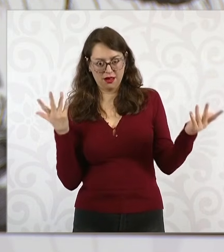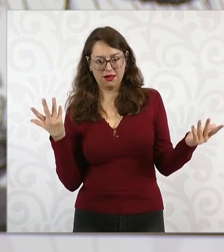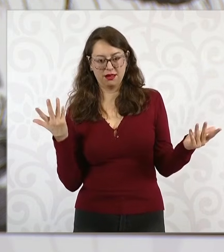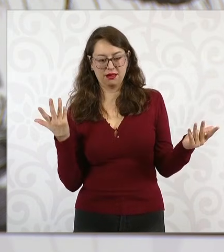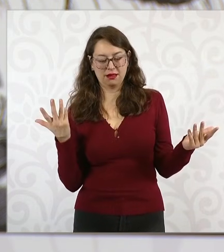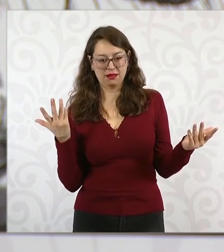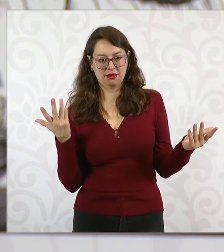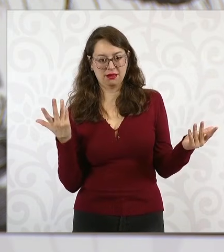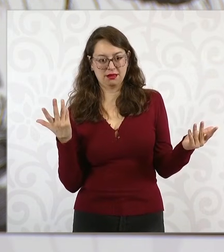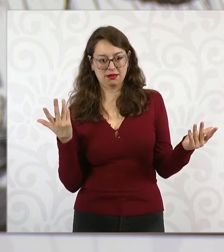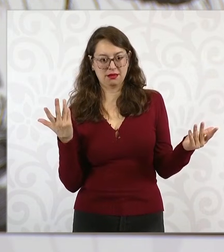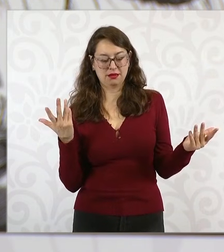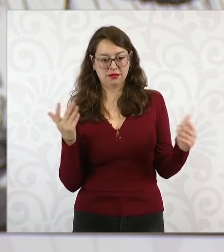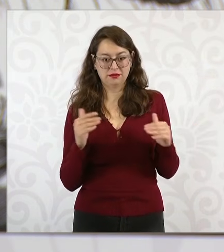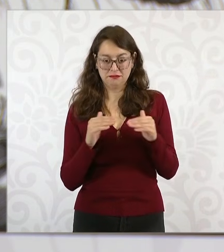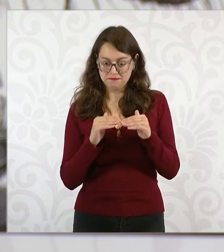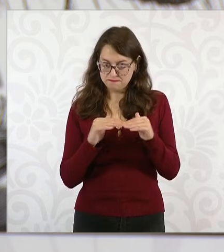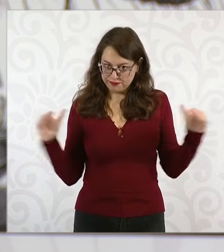Pero